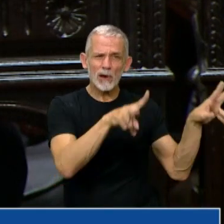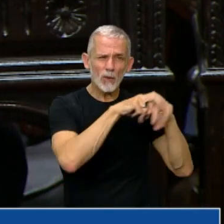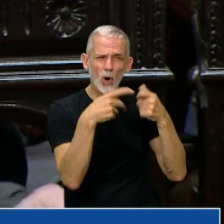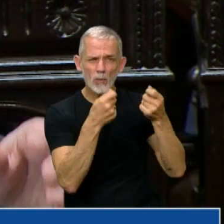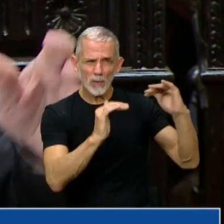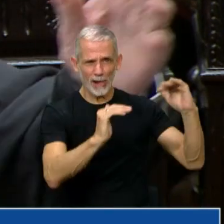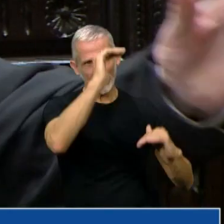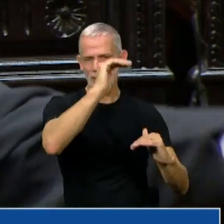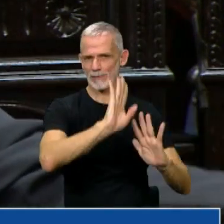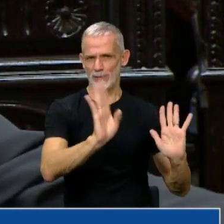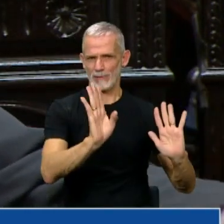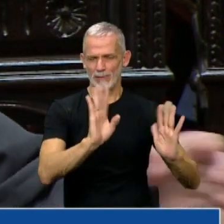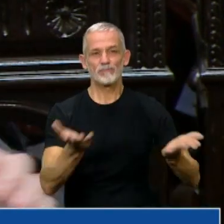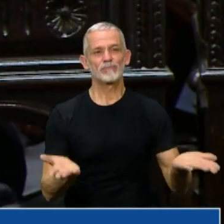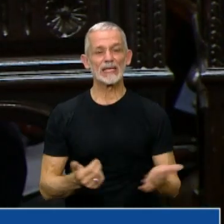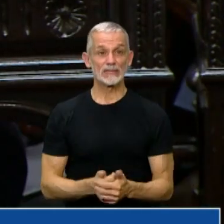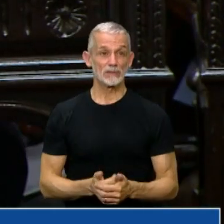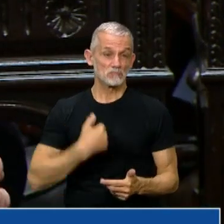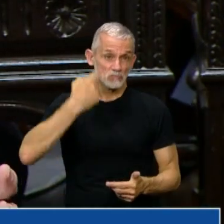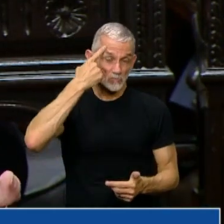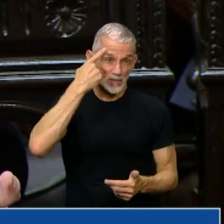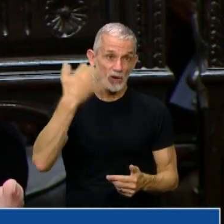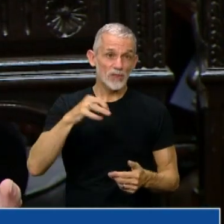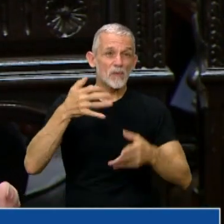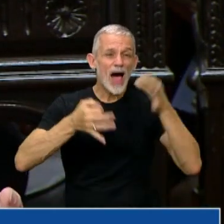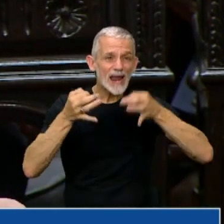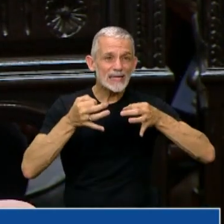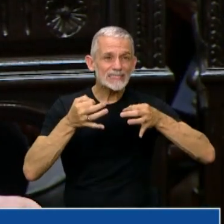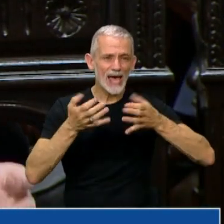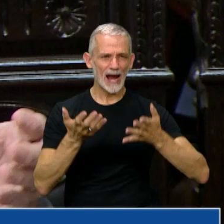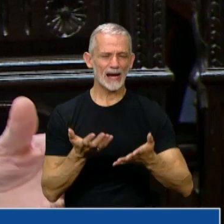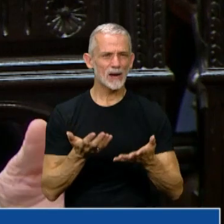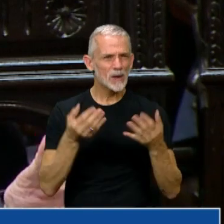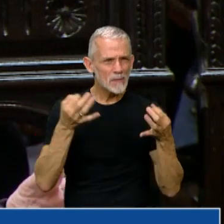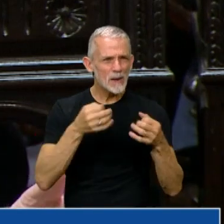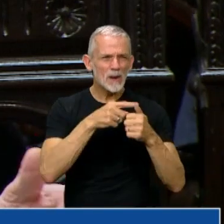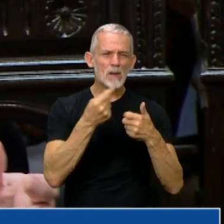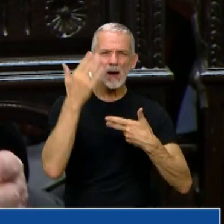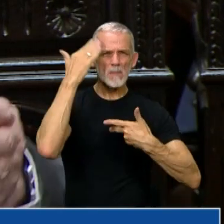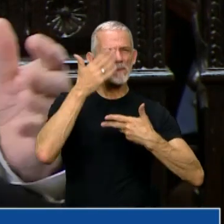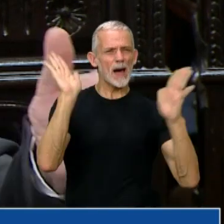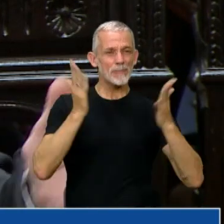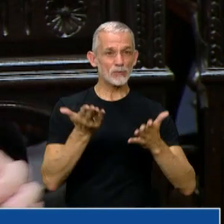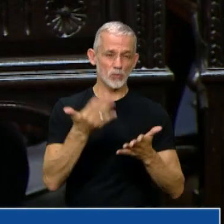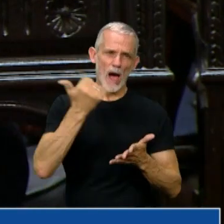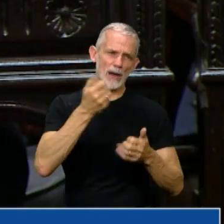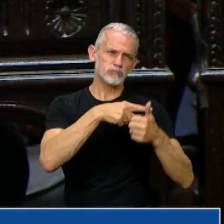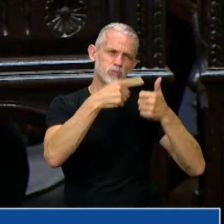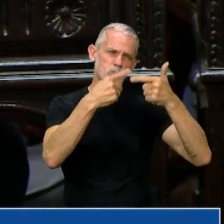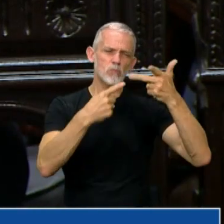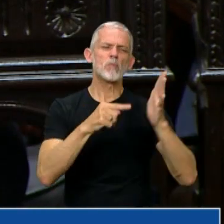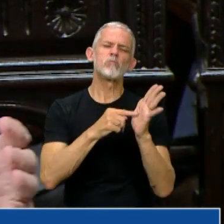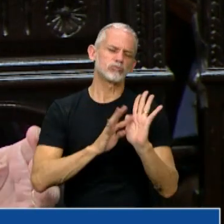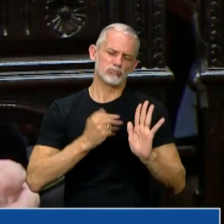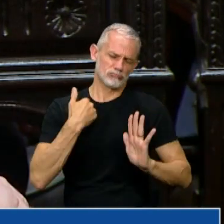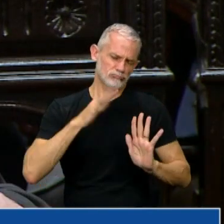déficit fiscal del país. Creo que tenemos que analizarlo con toda esa amplitud. Ahí hay una cantidad de ítems, no me